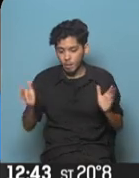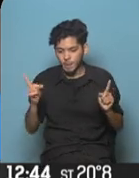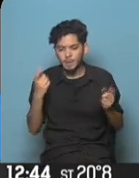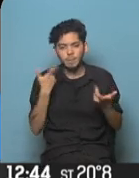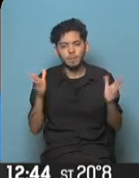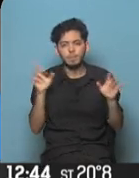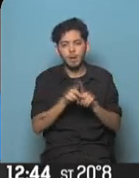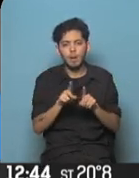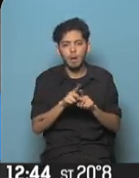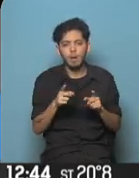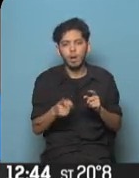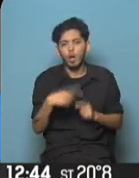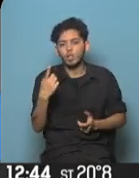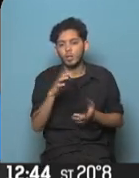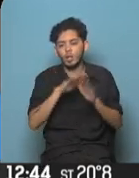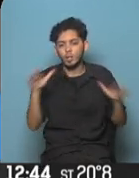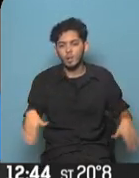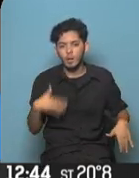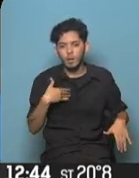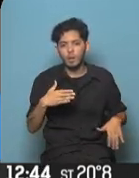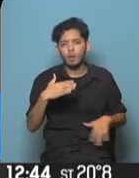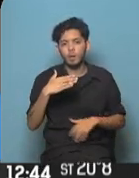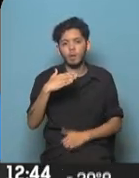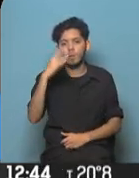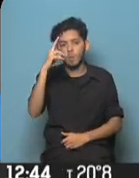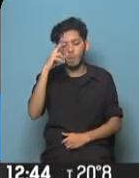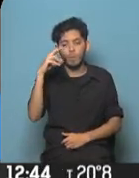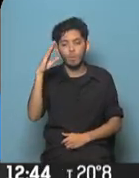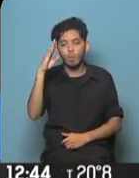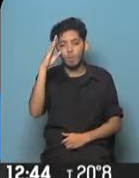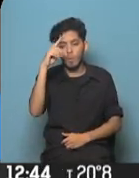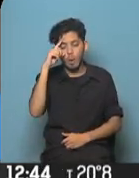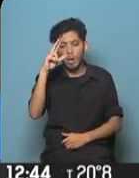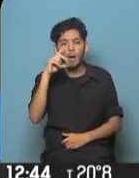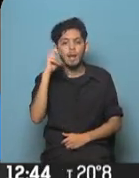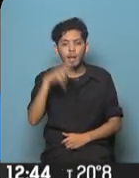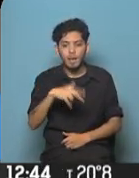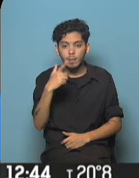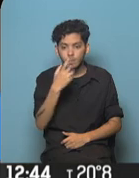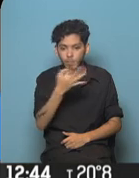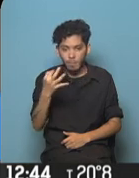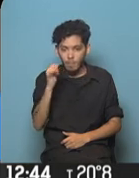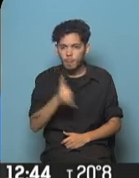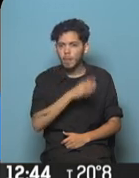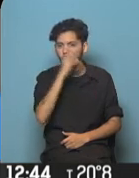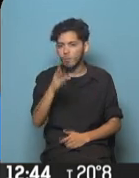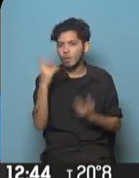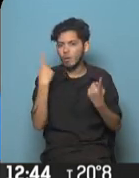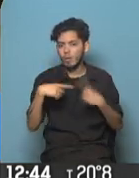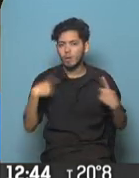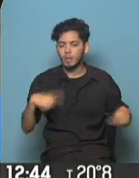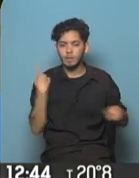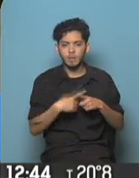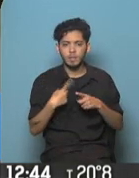representarlo, mostrarlo en otros escenarios? Pasaste por Berlín. Y la verdad es que desde Berlín hasta ahora hemos ido pasando por varios festivales y han